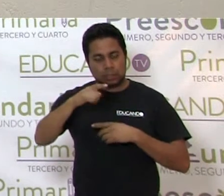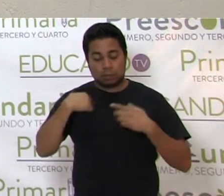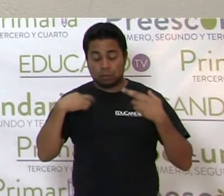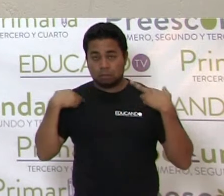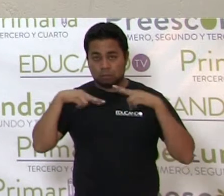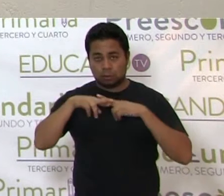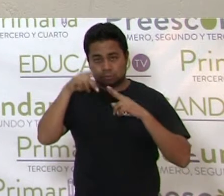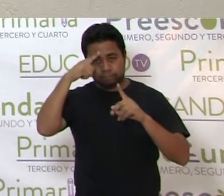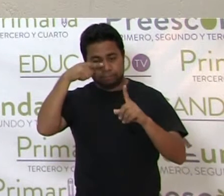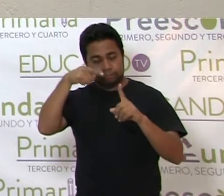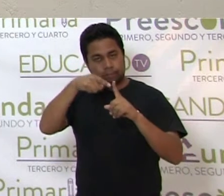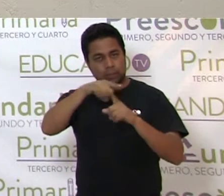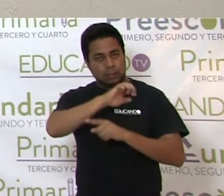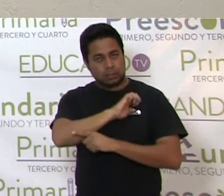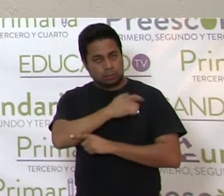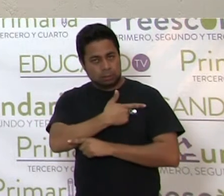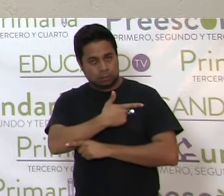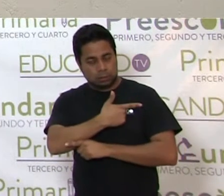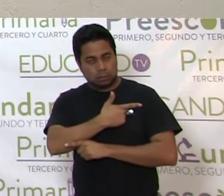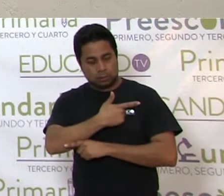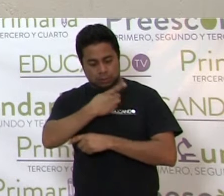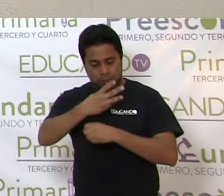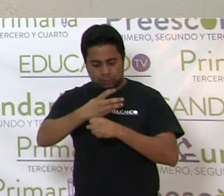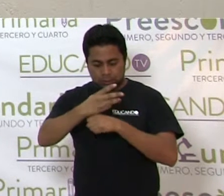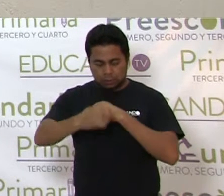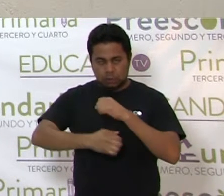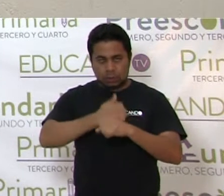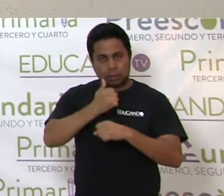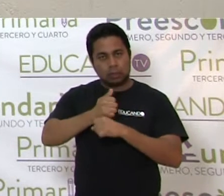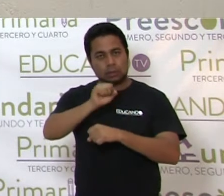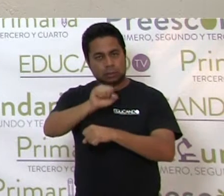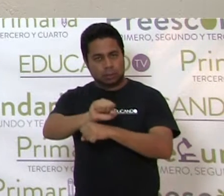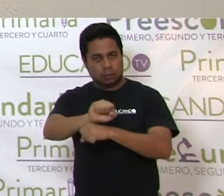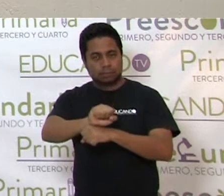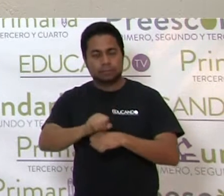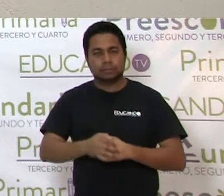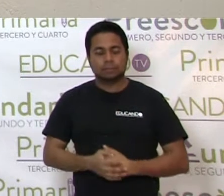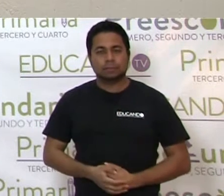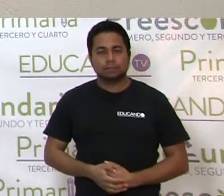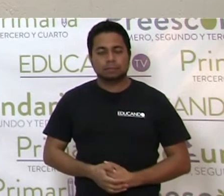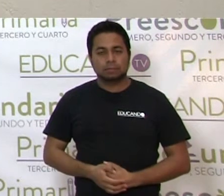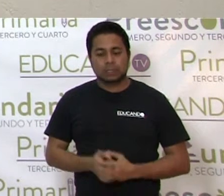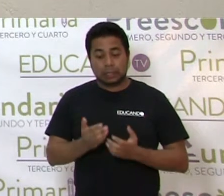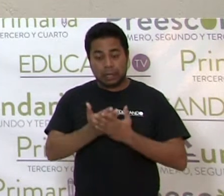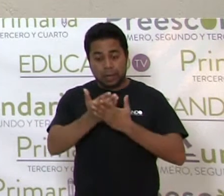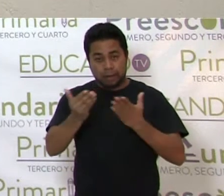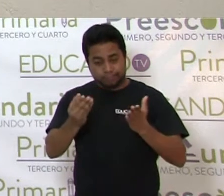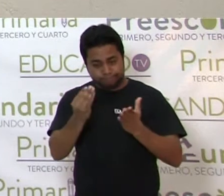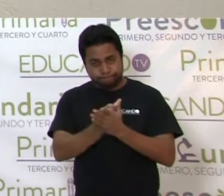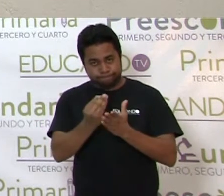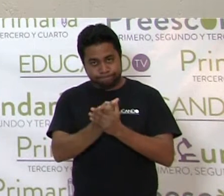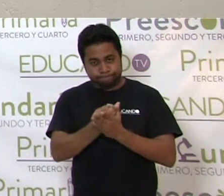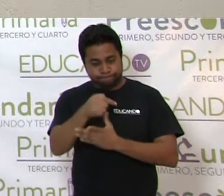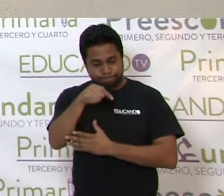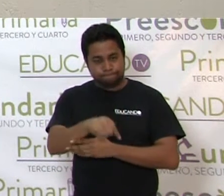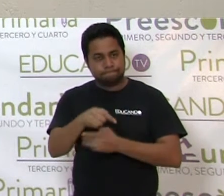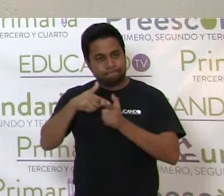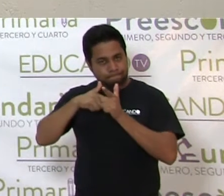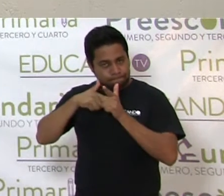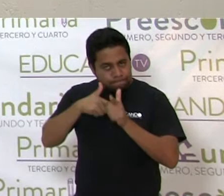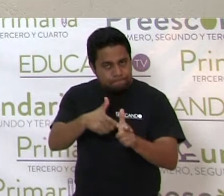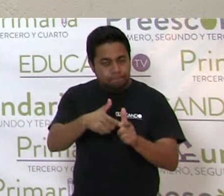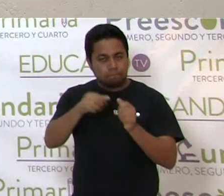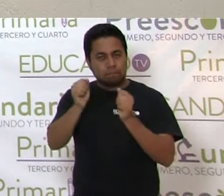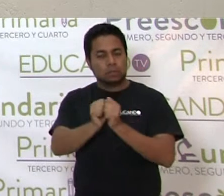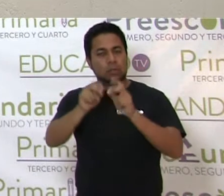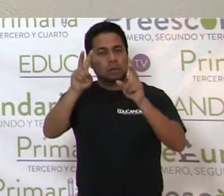de la asignatura de español tercer grado. En esta sesión vamos a continuar con